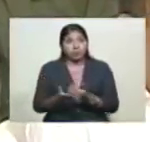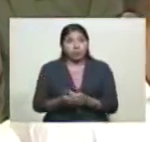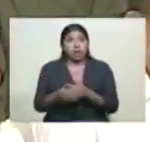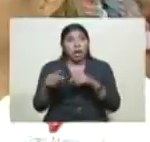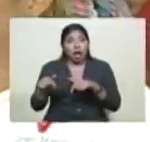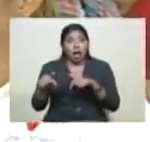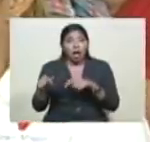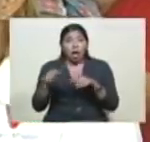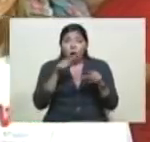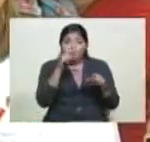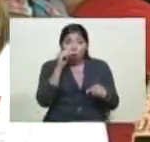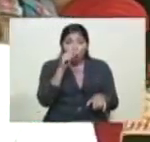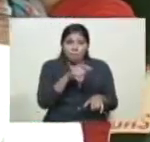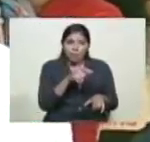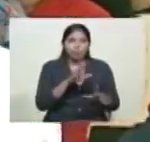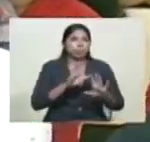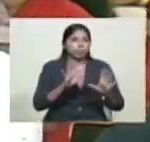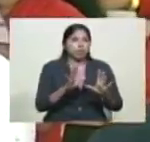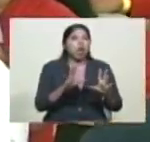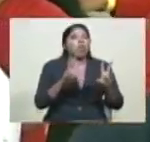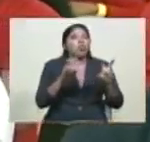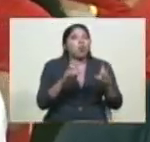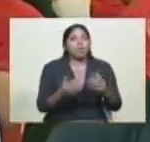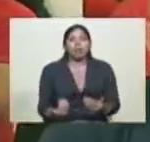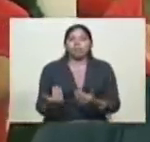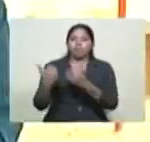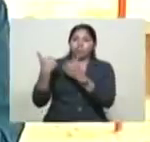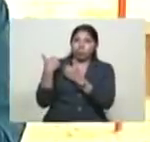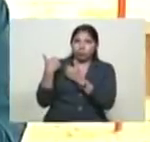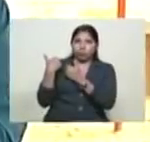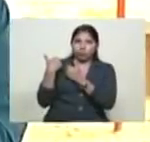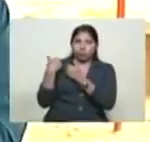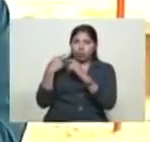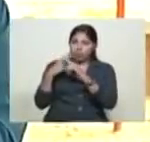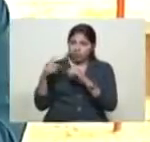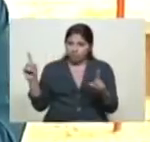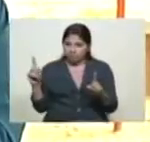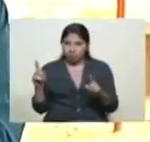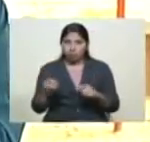nuevo destino, nuevas misiones, cumpliéndolas.